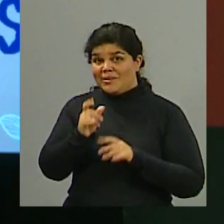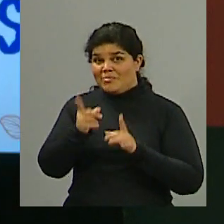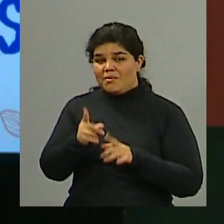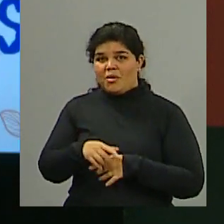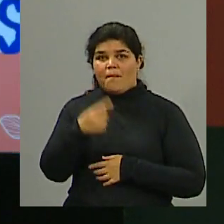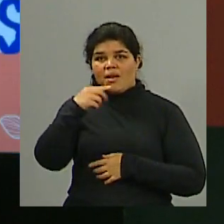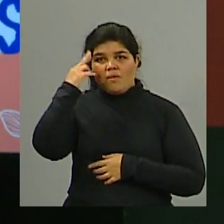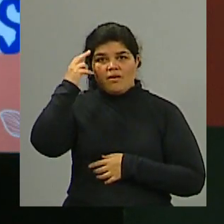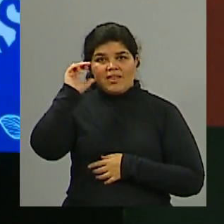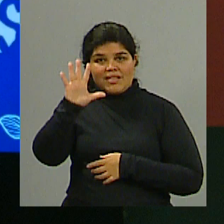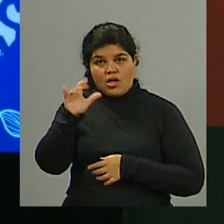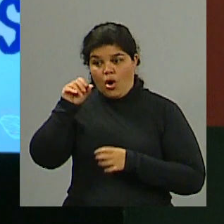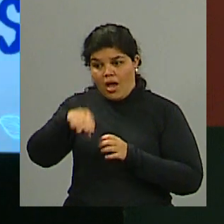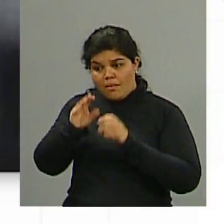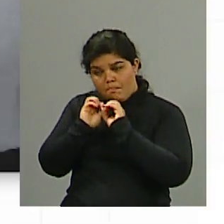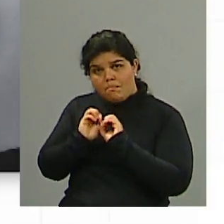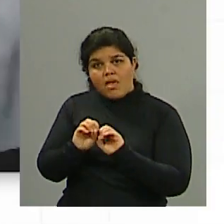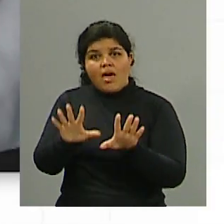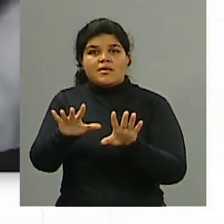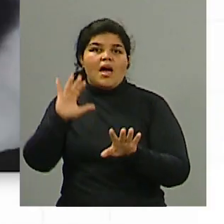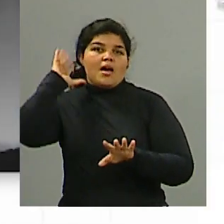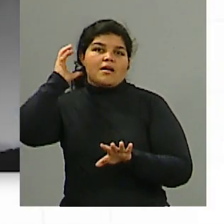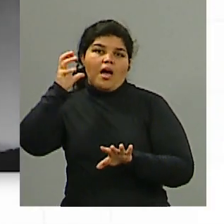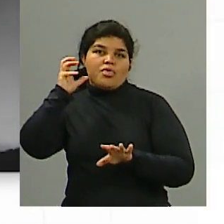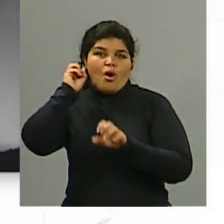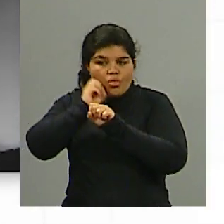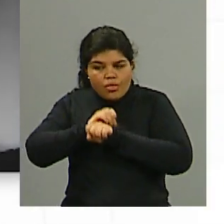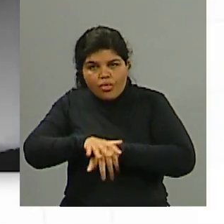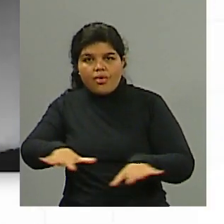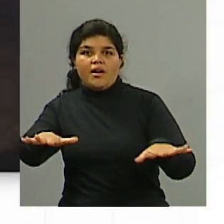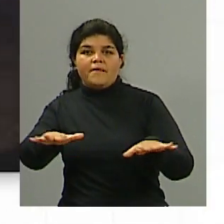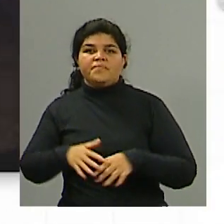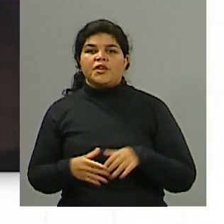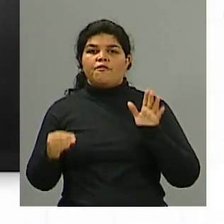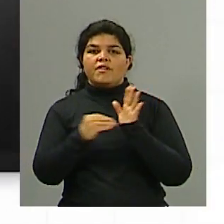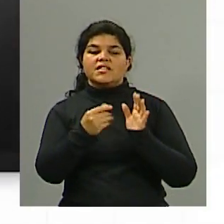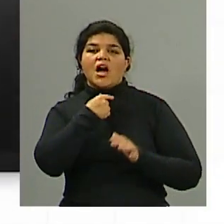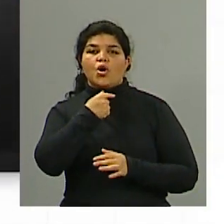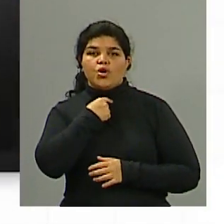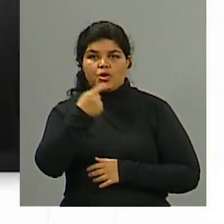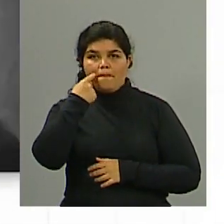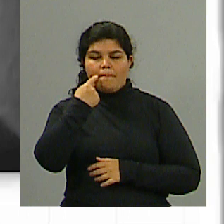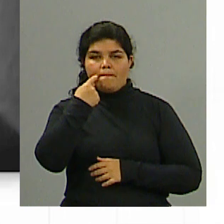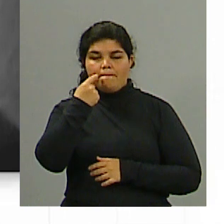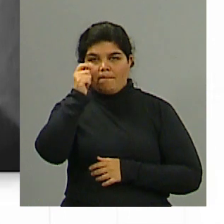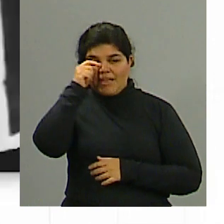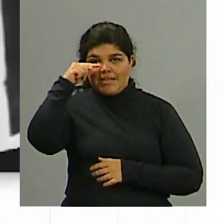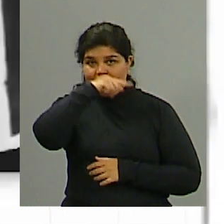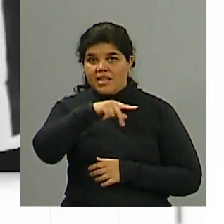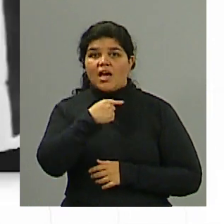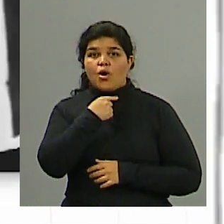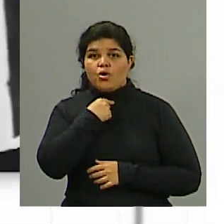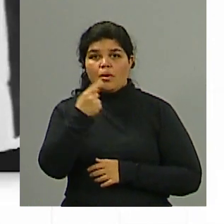para entretenimientos y ahí donde nace realmente la radiodifusión. El 27 de agosto de 1920 habían